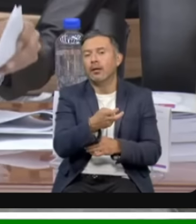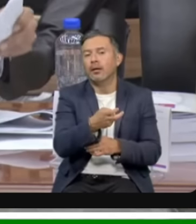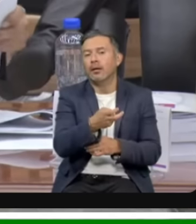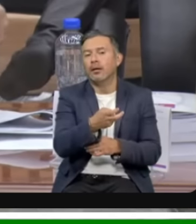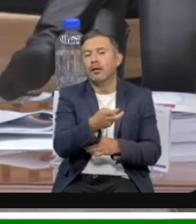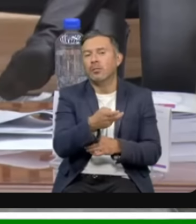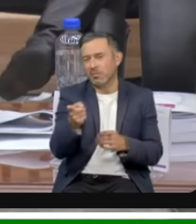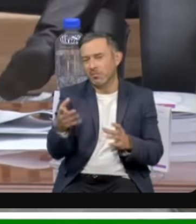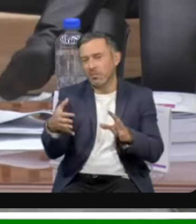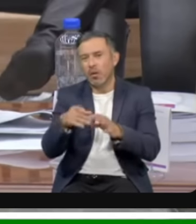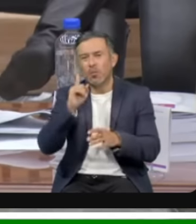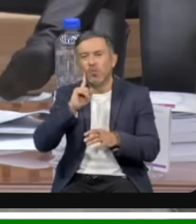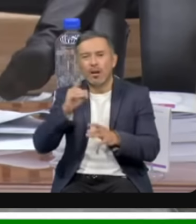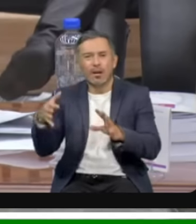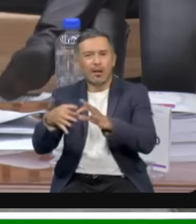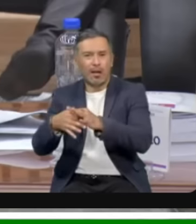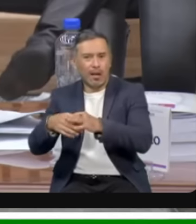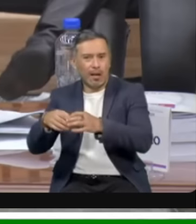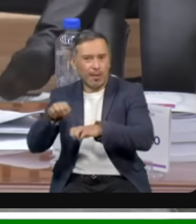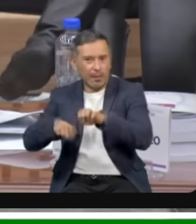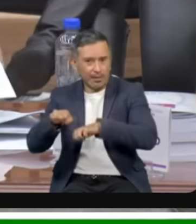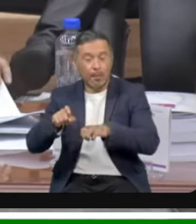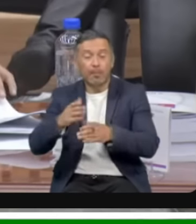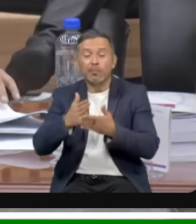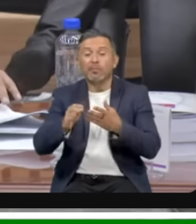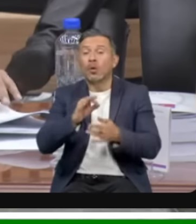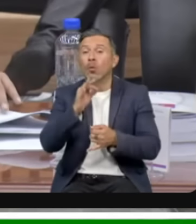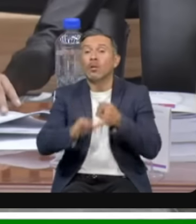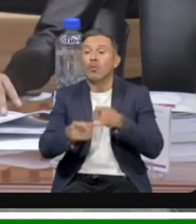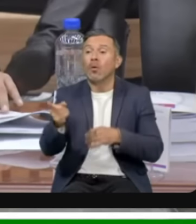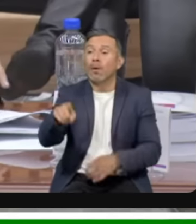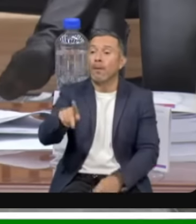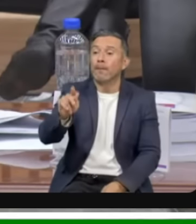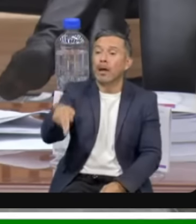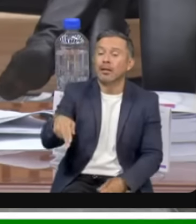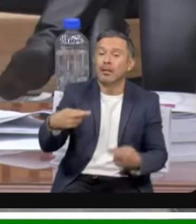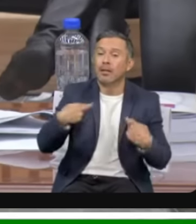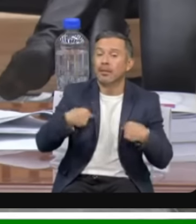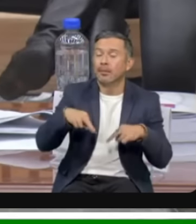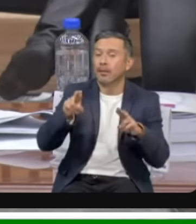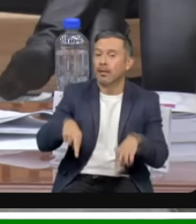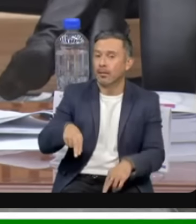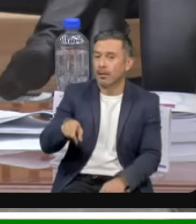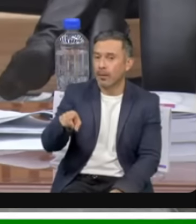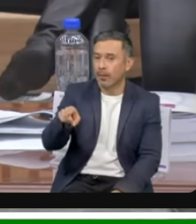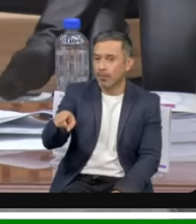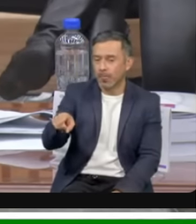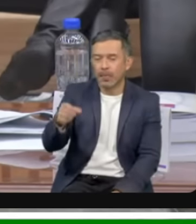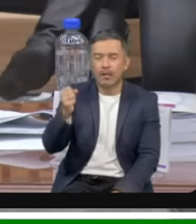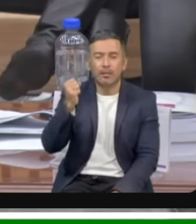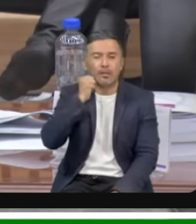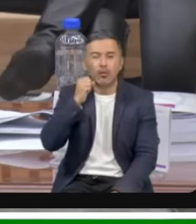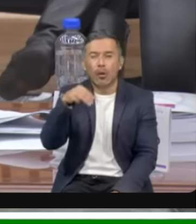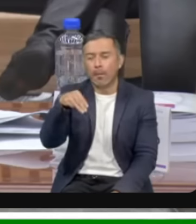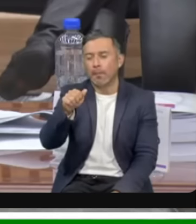empresa y finalmente pues ya que el representante de Acción Nacional el senador